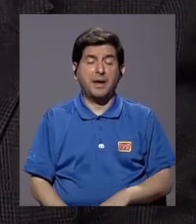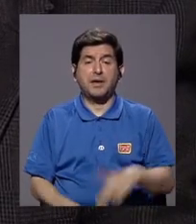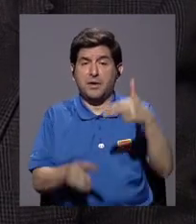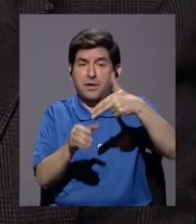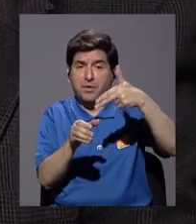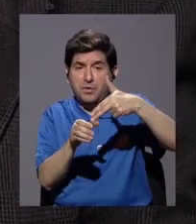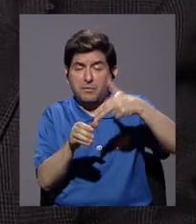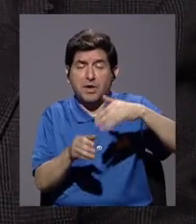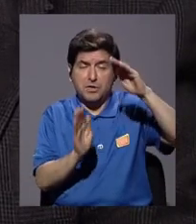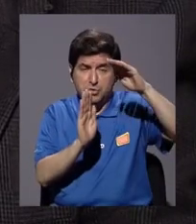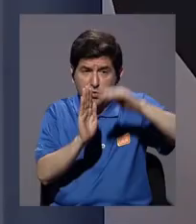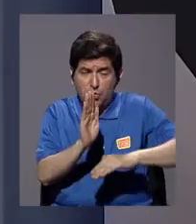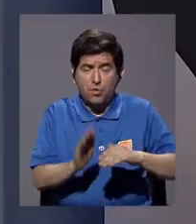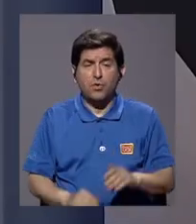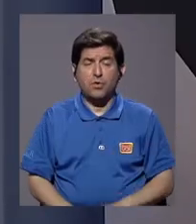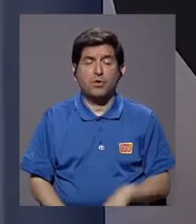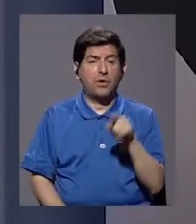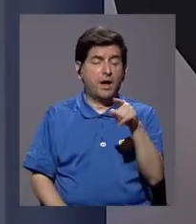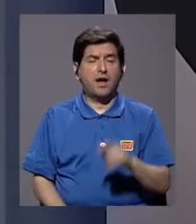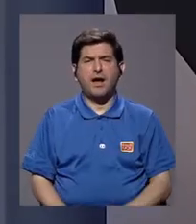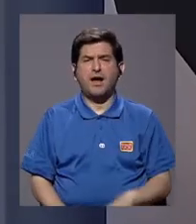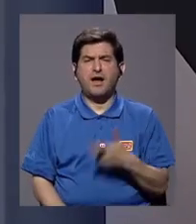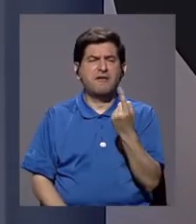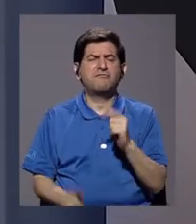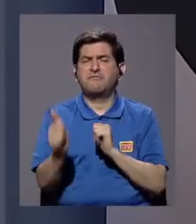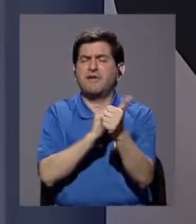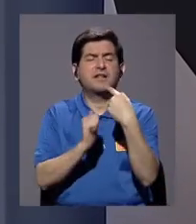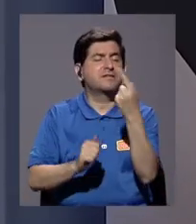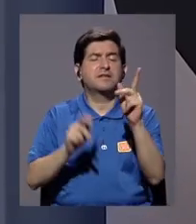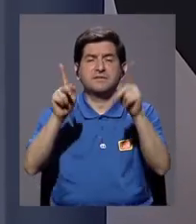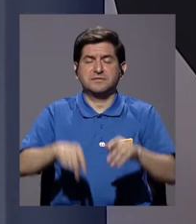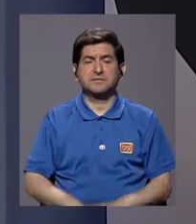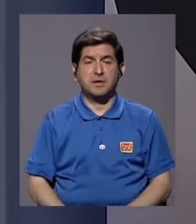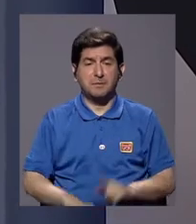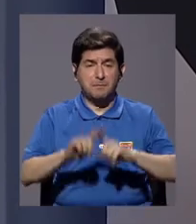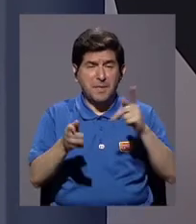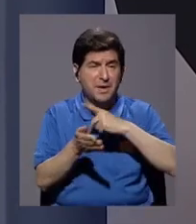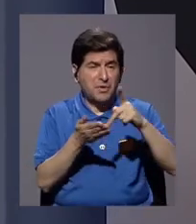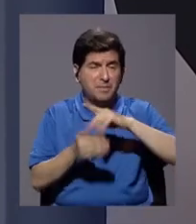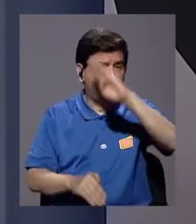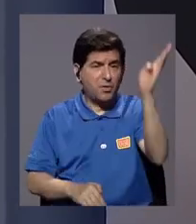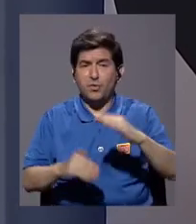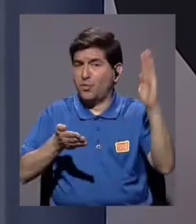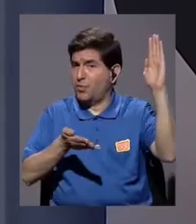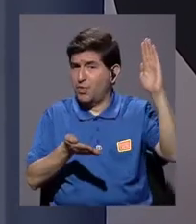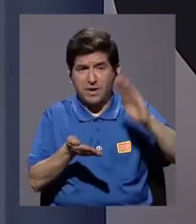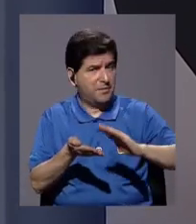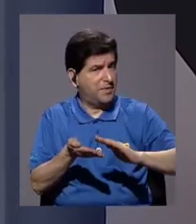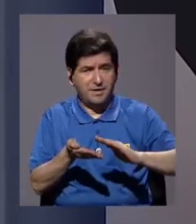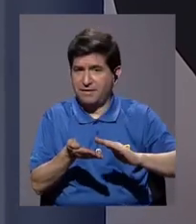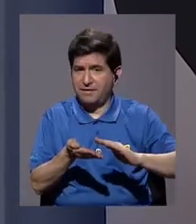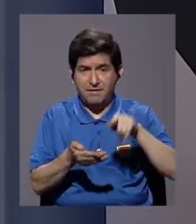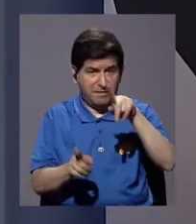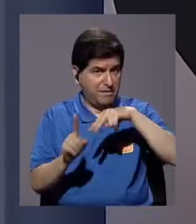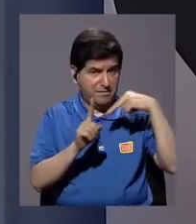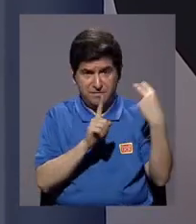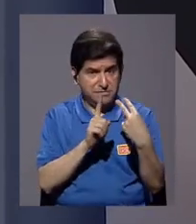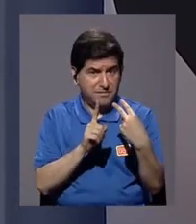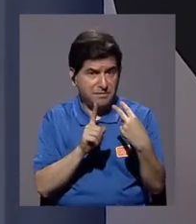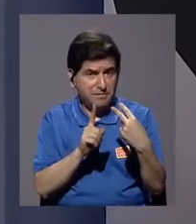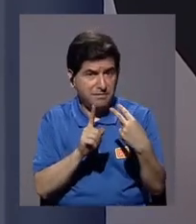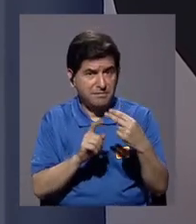falta de competitividad Roberto, el país tenemos. De algún modo el recibo nunca va a bajar. Desde esa perspectiva.